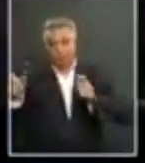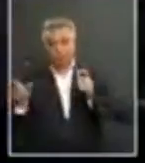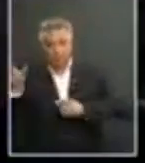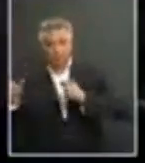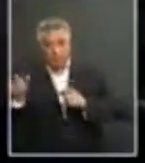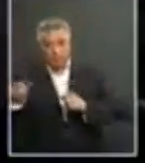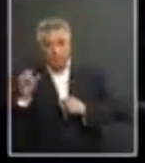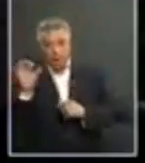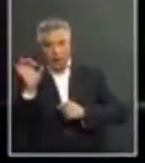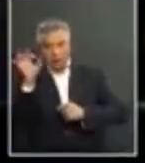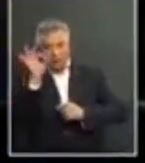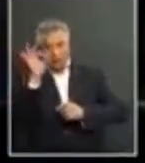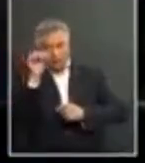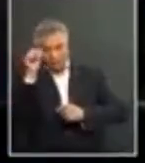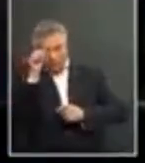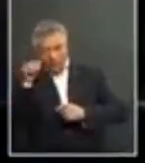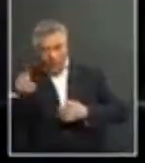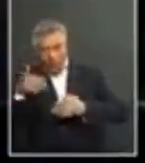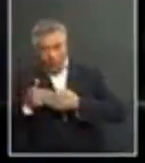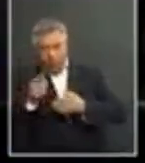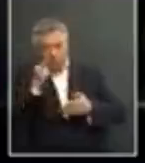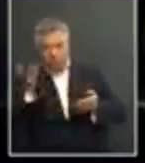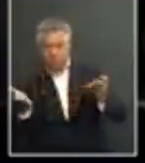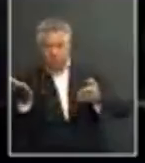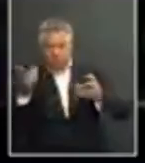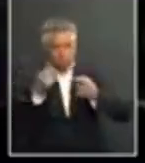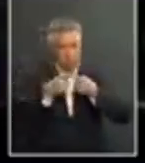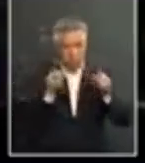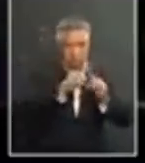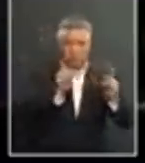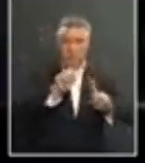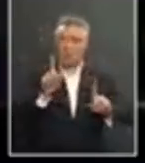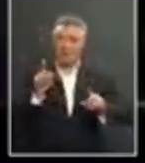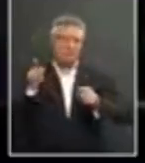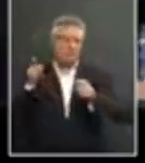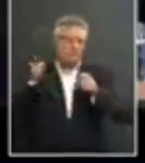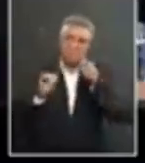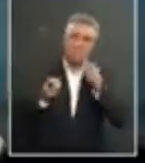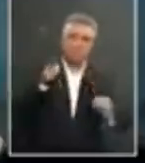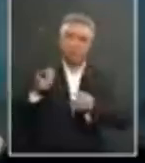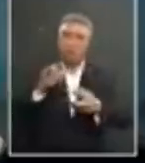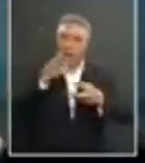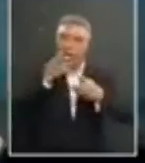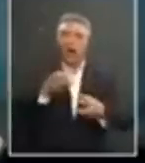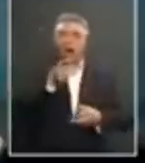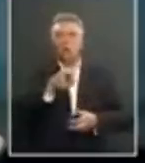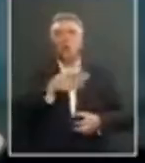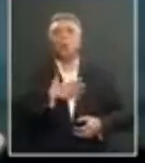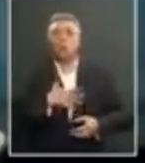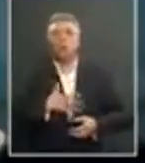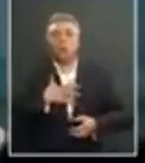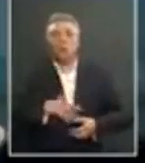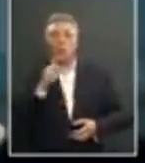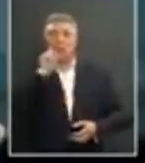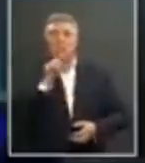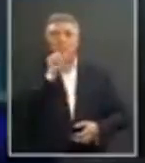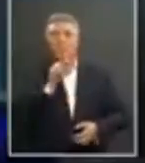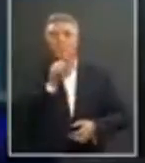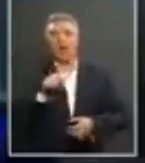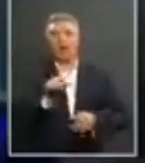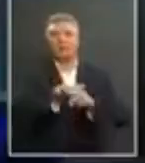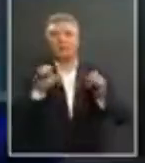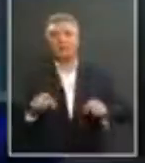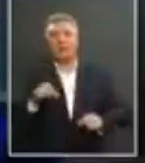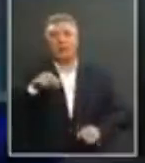semana no parecen distinguir mucho entre unos y otros, digamos, porque incluso uno se permitió gritarle que a usted le encantaba el sistema neoliberal. Ahora,